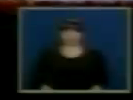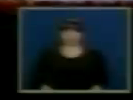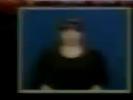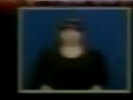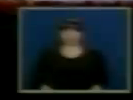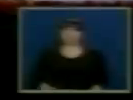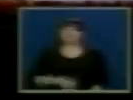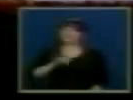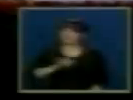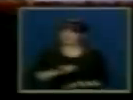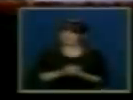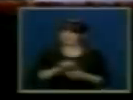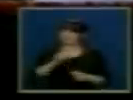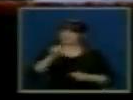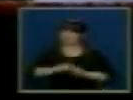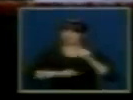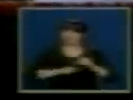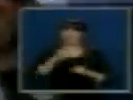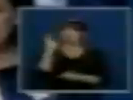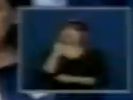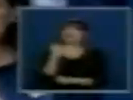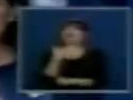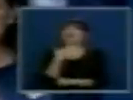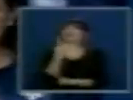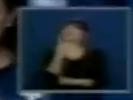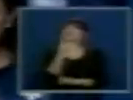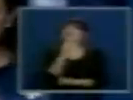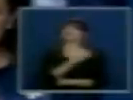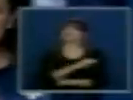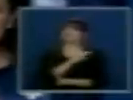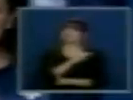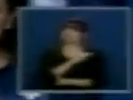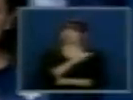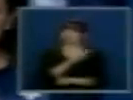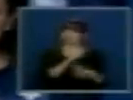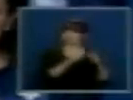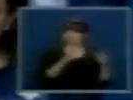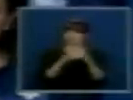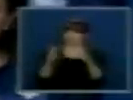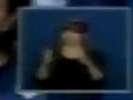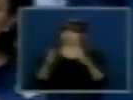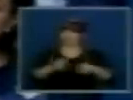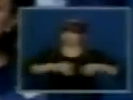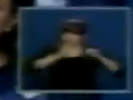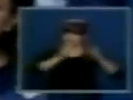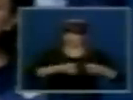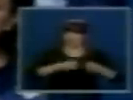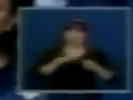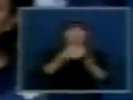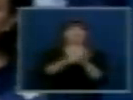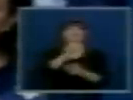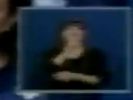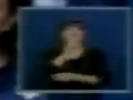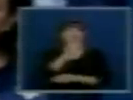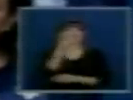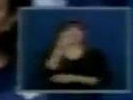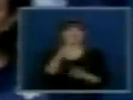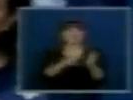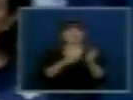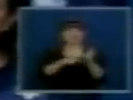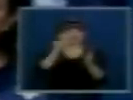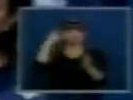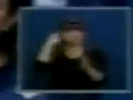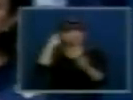Ese esfuerzo solo tiene dos grandes condiciones: la determinación del monto real de la deuda del Estado con la